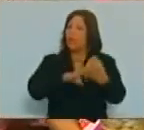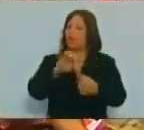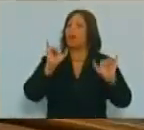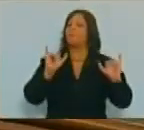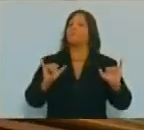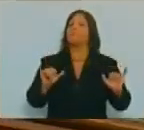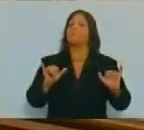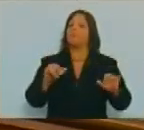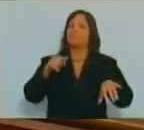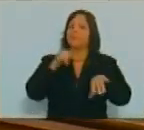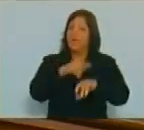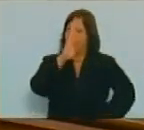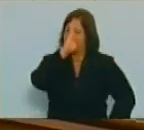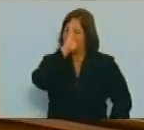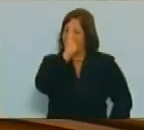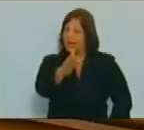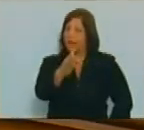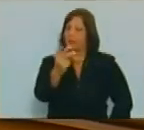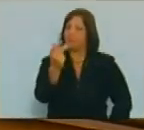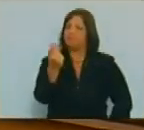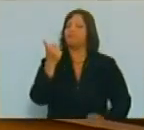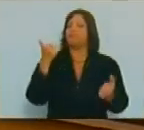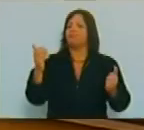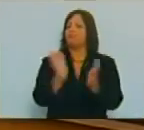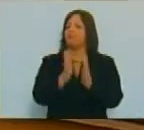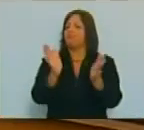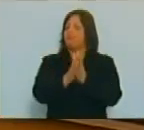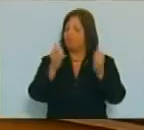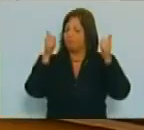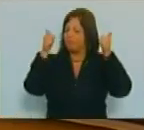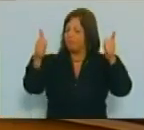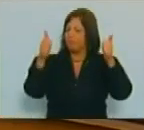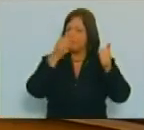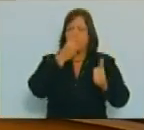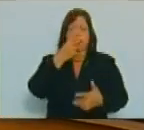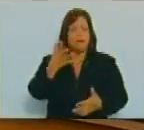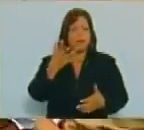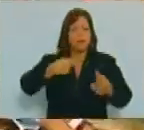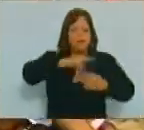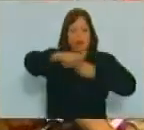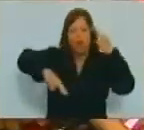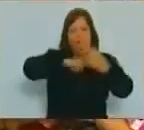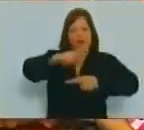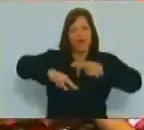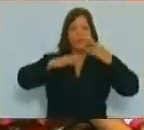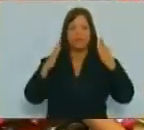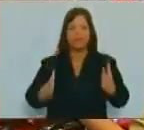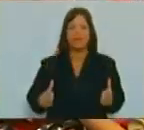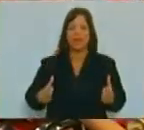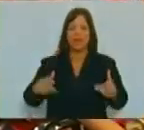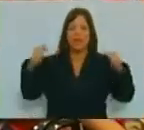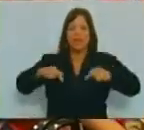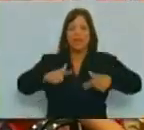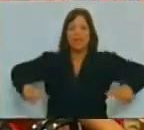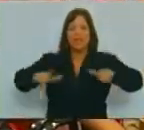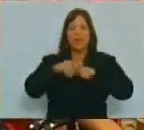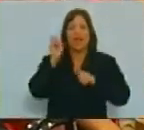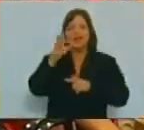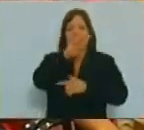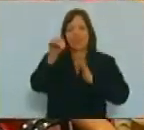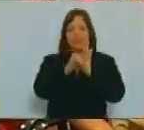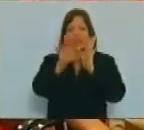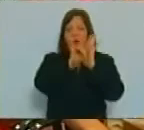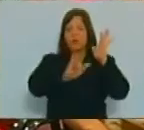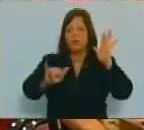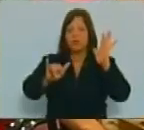siendo tan directo que extraordinario es que nosotros revolucionarios en esta magna asamblea nacional